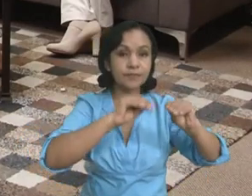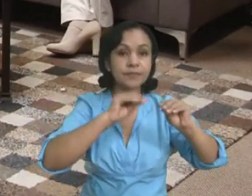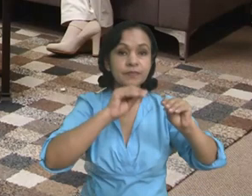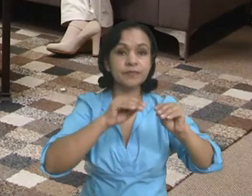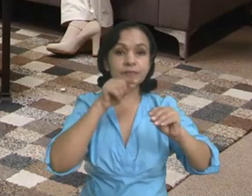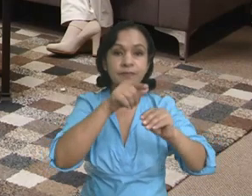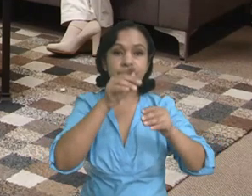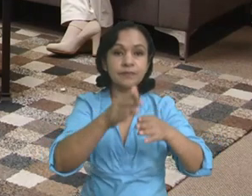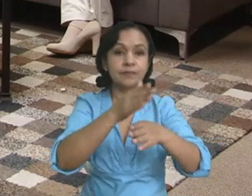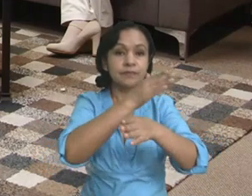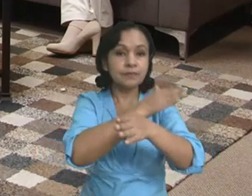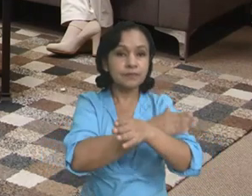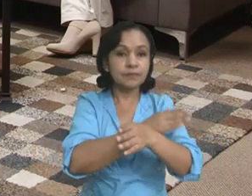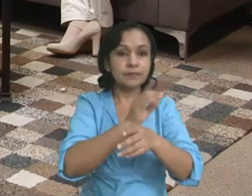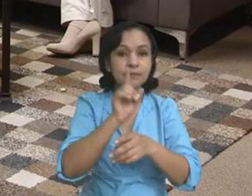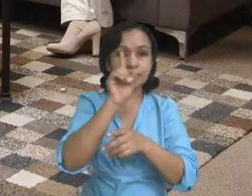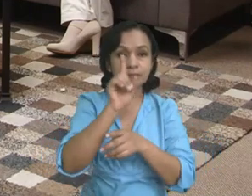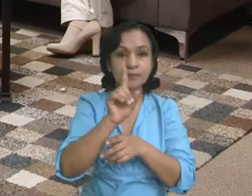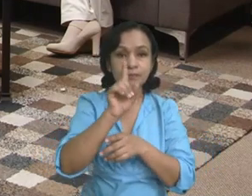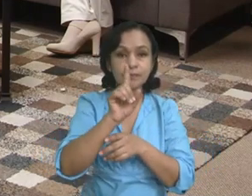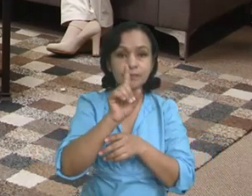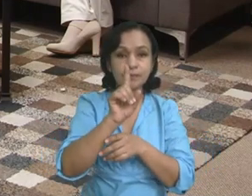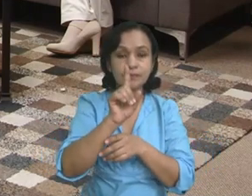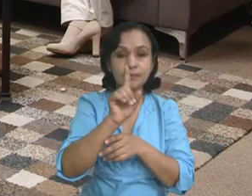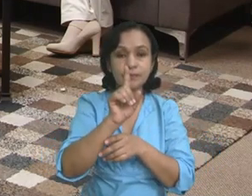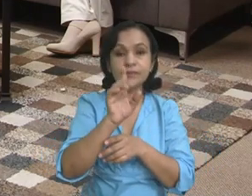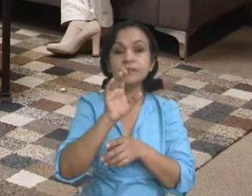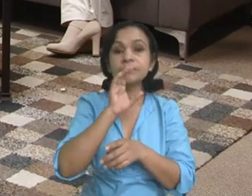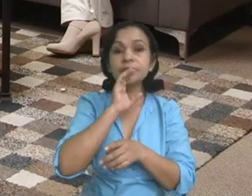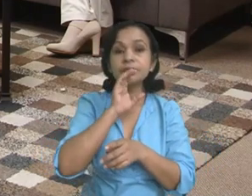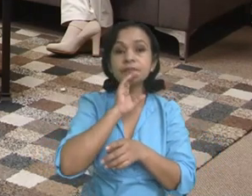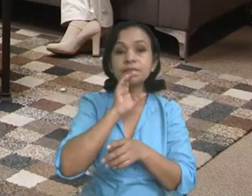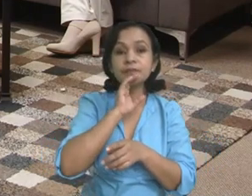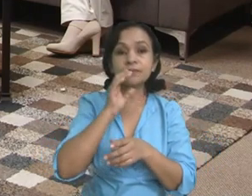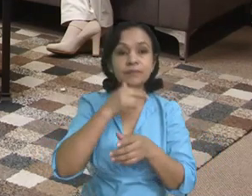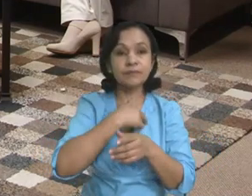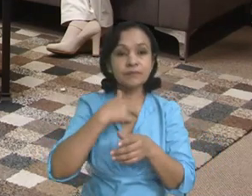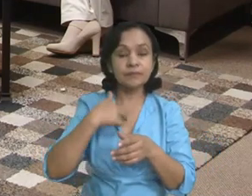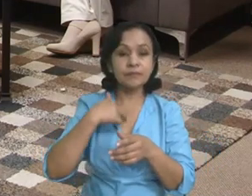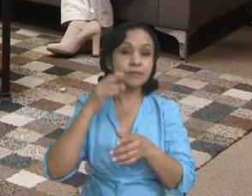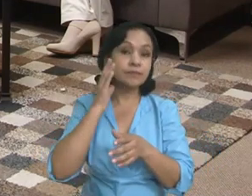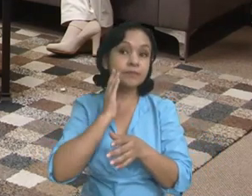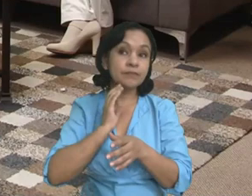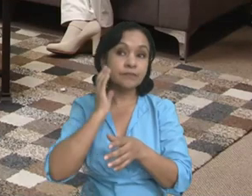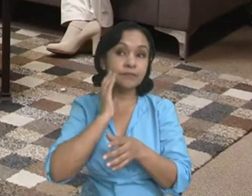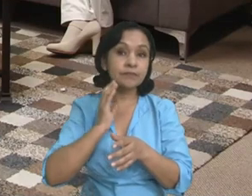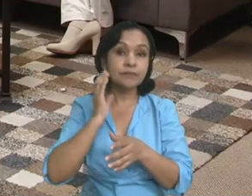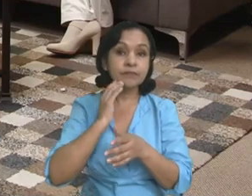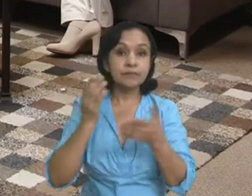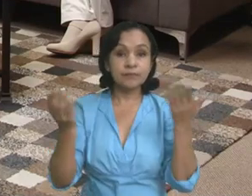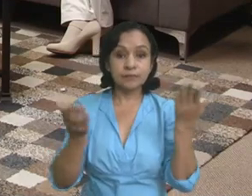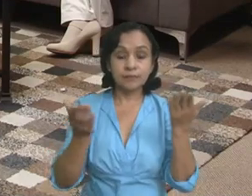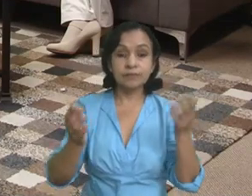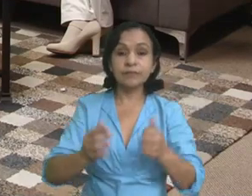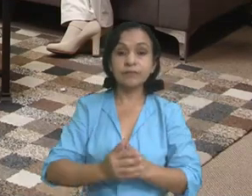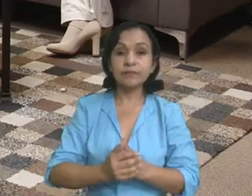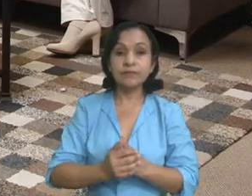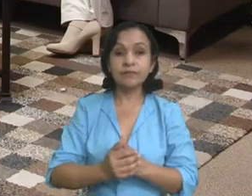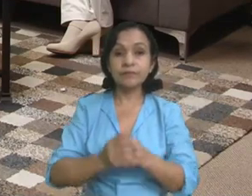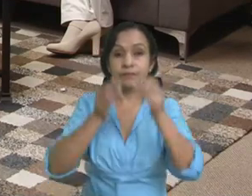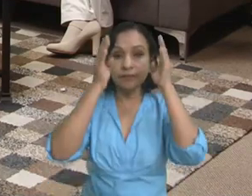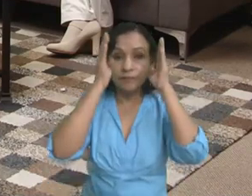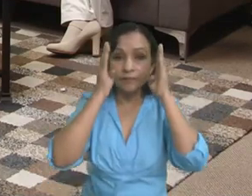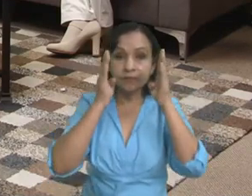ustedes diagnosticar el primer caso, ya nosotros teníamos algunos. Y eso ha generado una experiencia ya en nuestros profesionales, en la